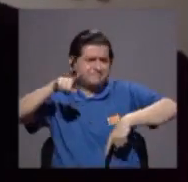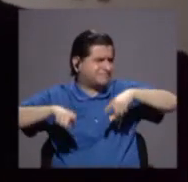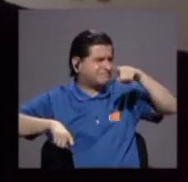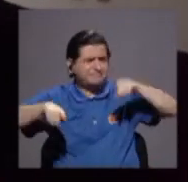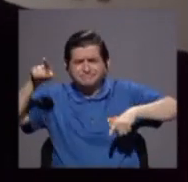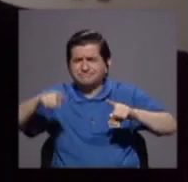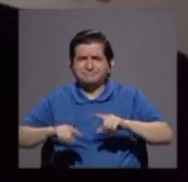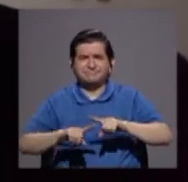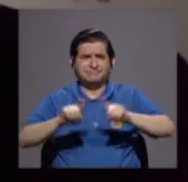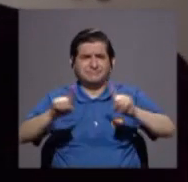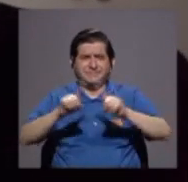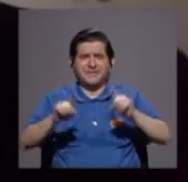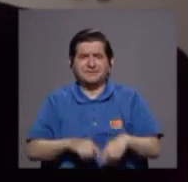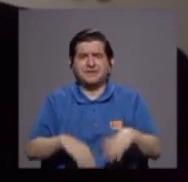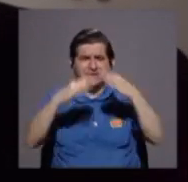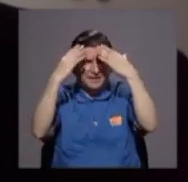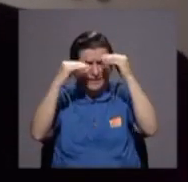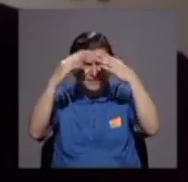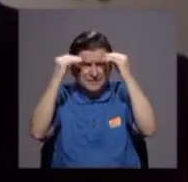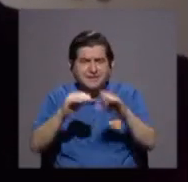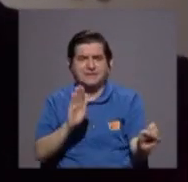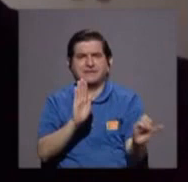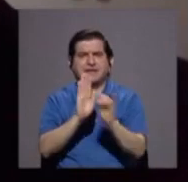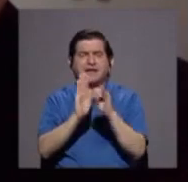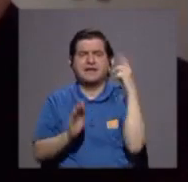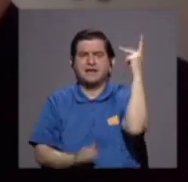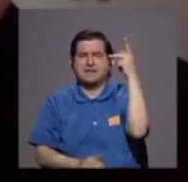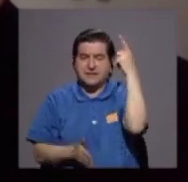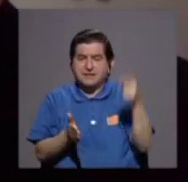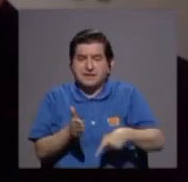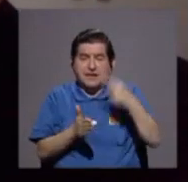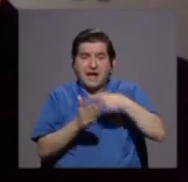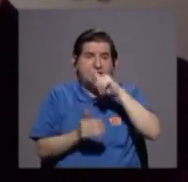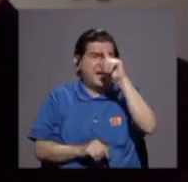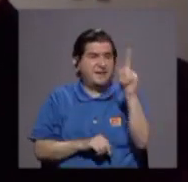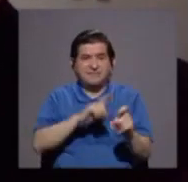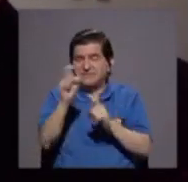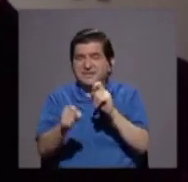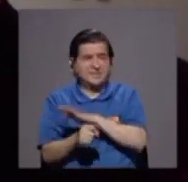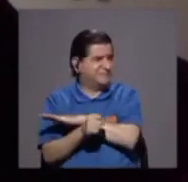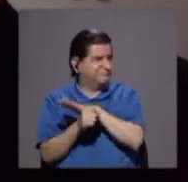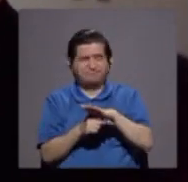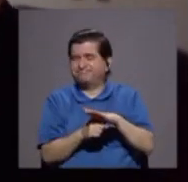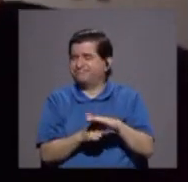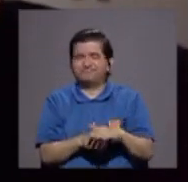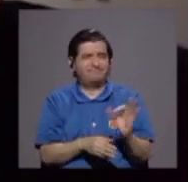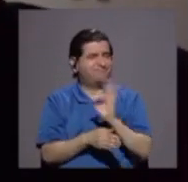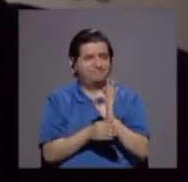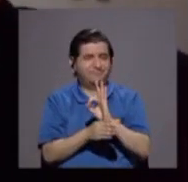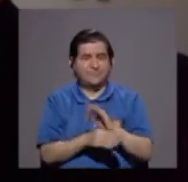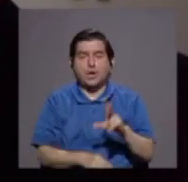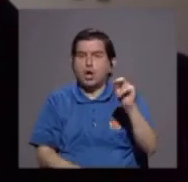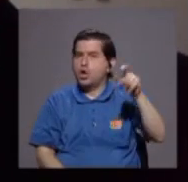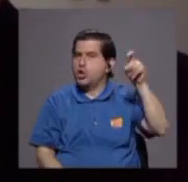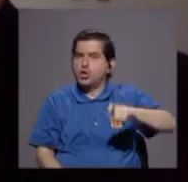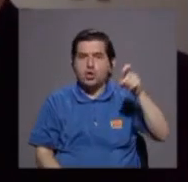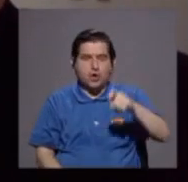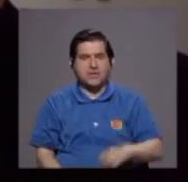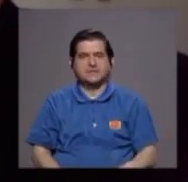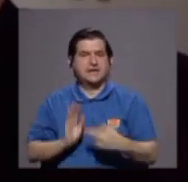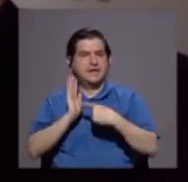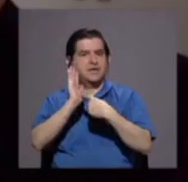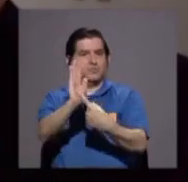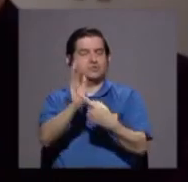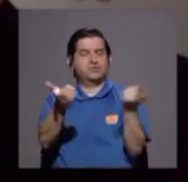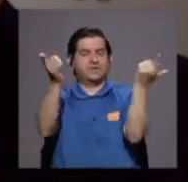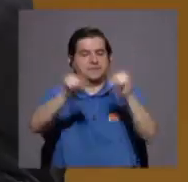de puntos de referencia para la identidad política, a veces las encuestas no son suficientemente eficaces y que no necesariamente van a reflejar